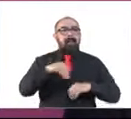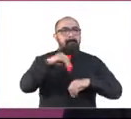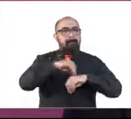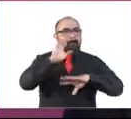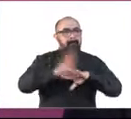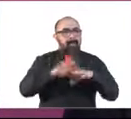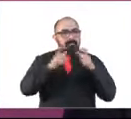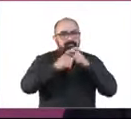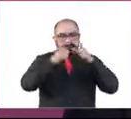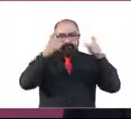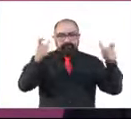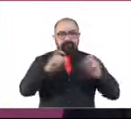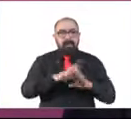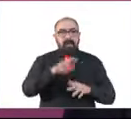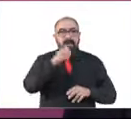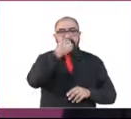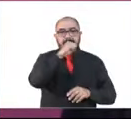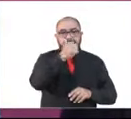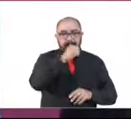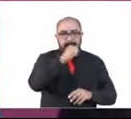sino también